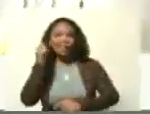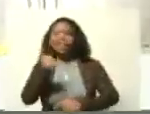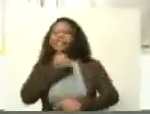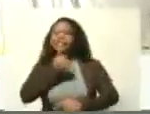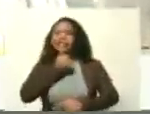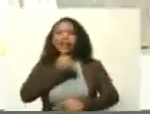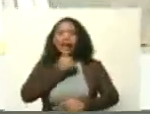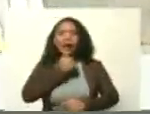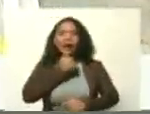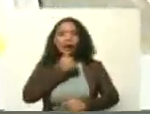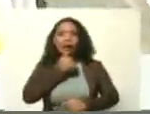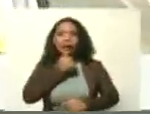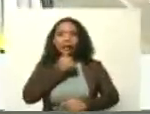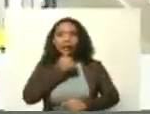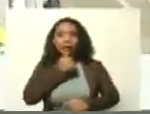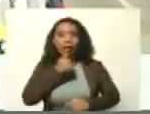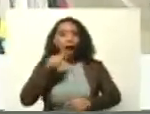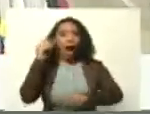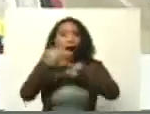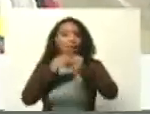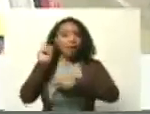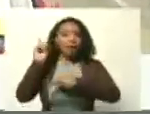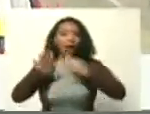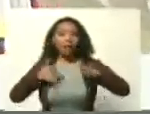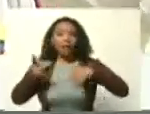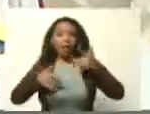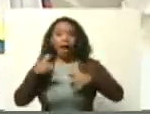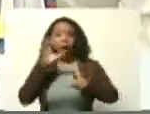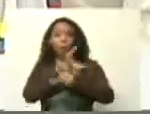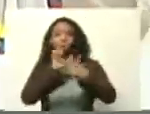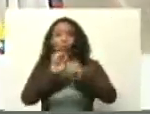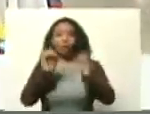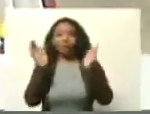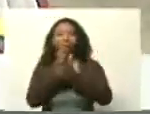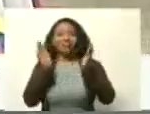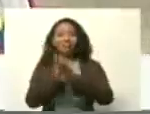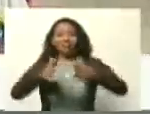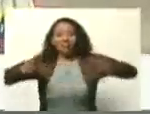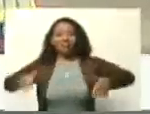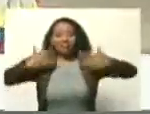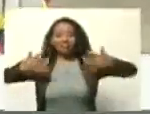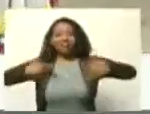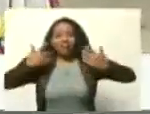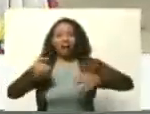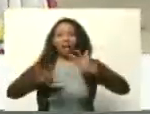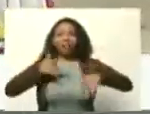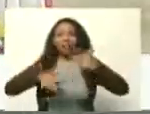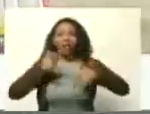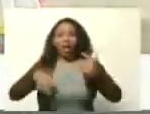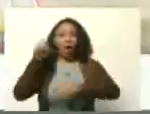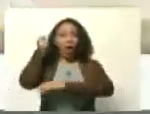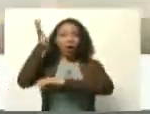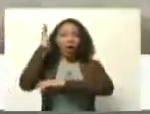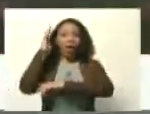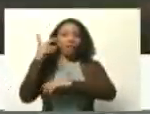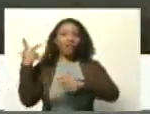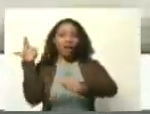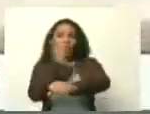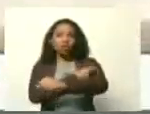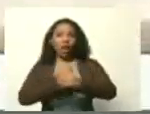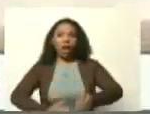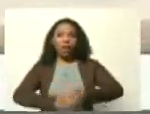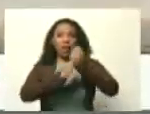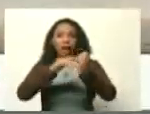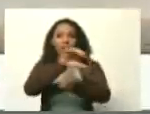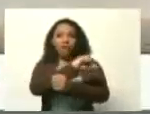quienes amenan con este acto cultural este importante evento y jornada de vacunación que lidera